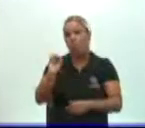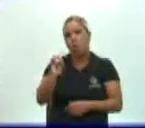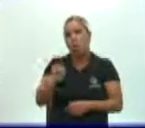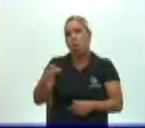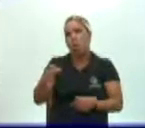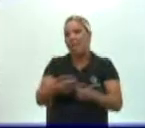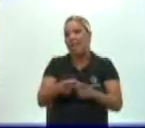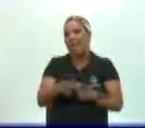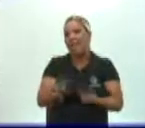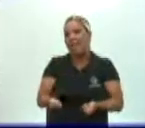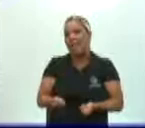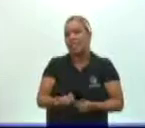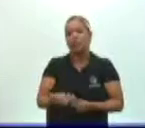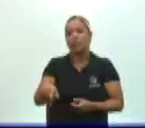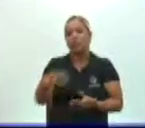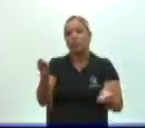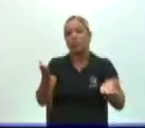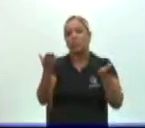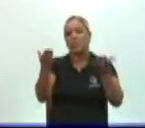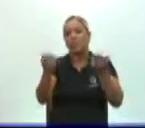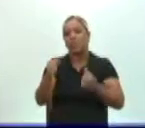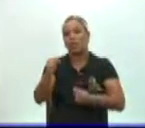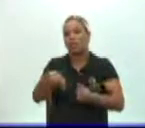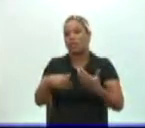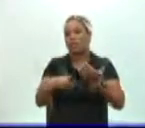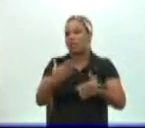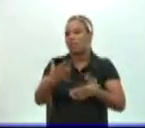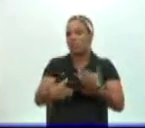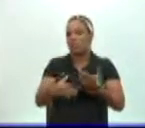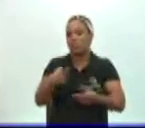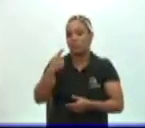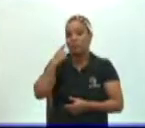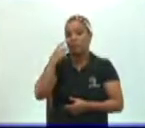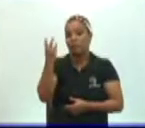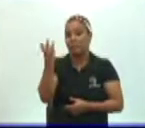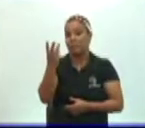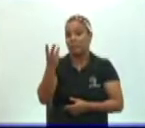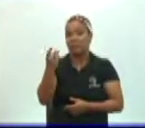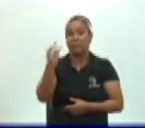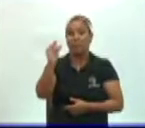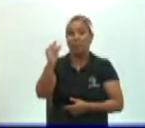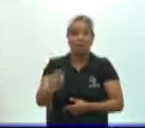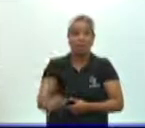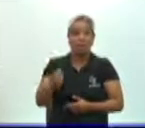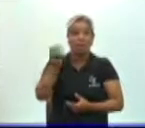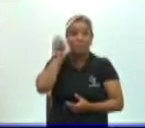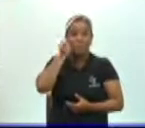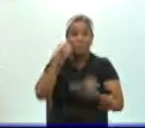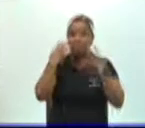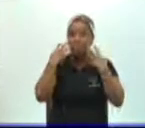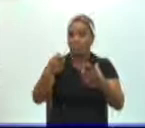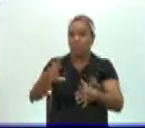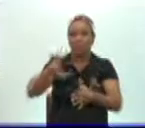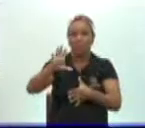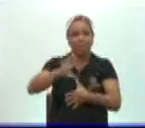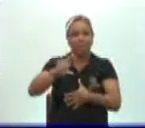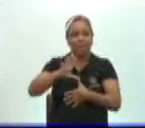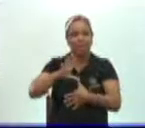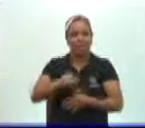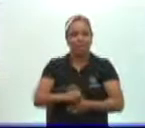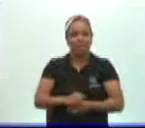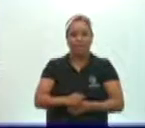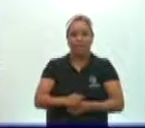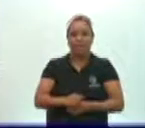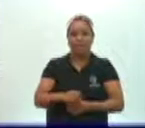puedan desarrollar este proceso porque va a tener que ver con tres de las figuras más importantes de la América hispana. Me refiero a